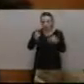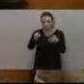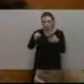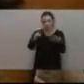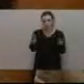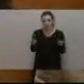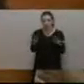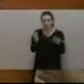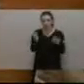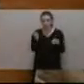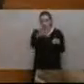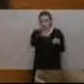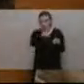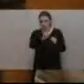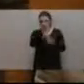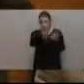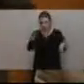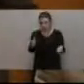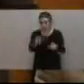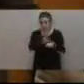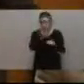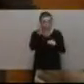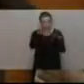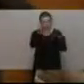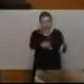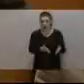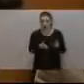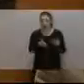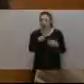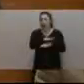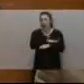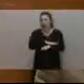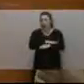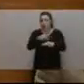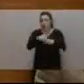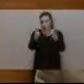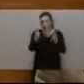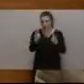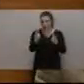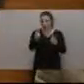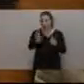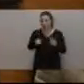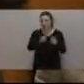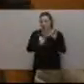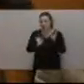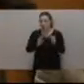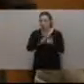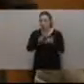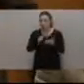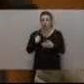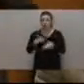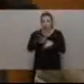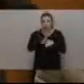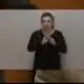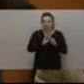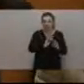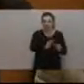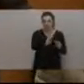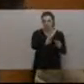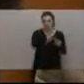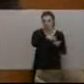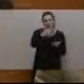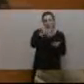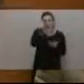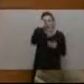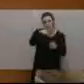ustedes evidencian, señora consejera, la Administración pública y, en concreto, cuanto concierne a su consejería, debe ser consciente de la situación en